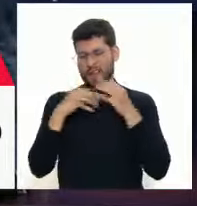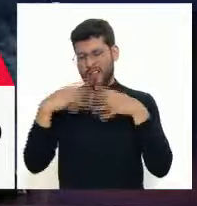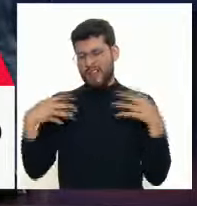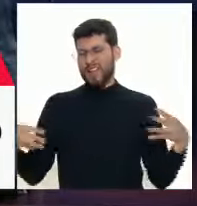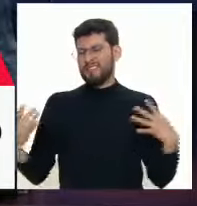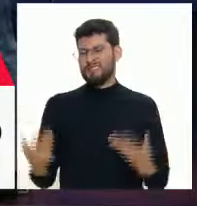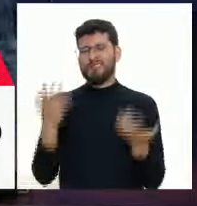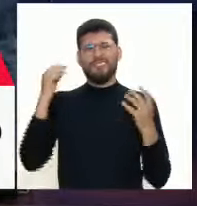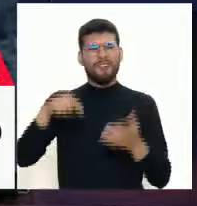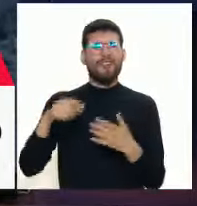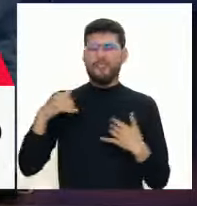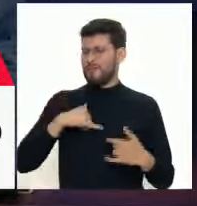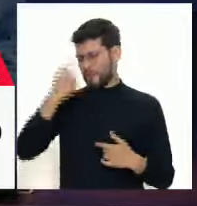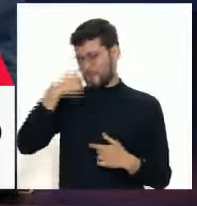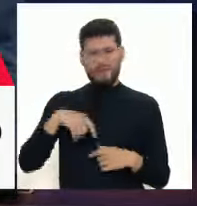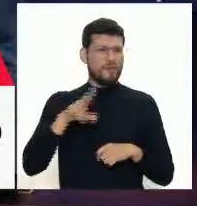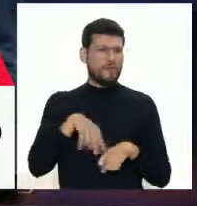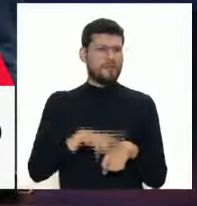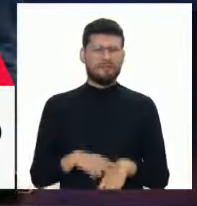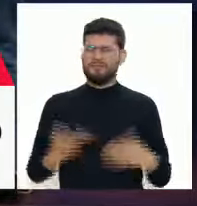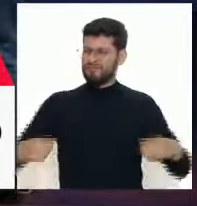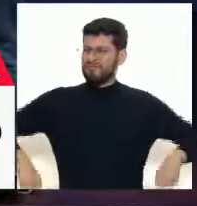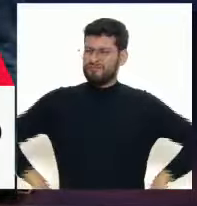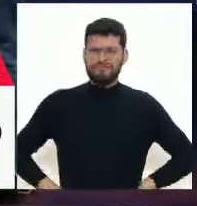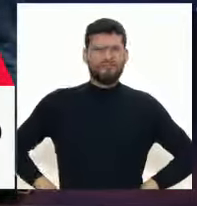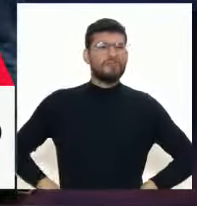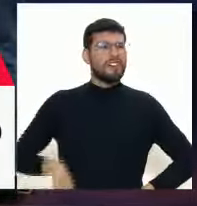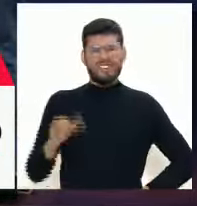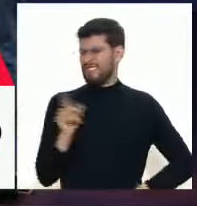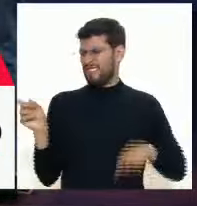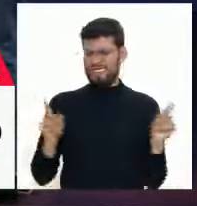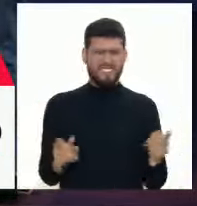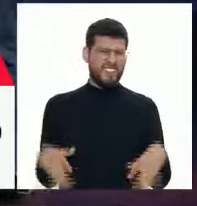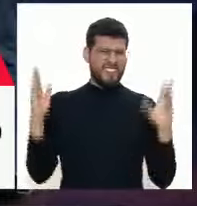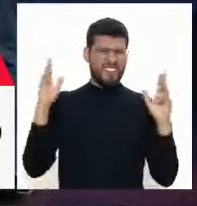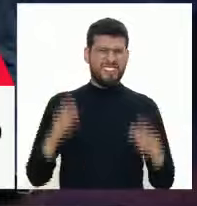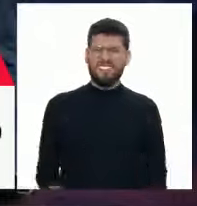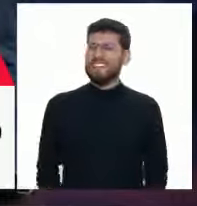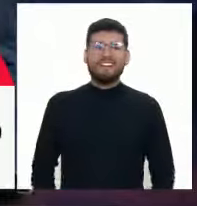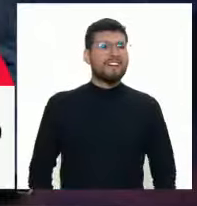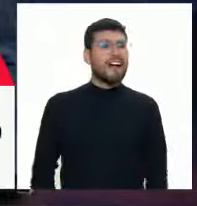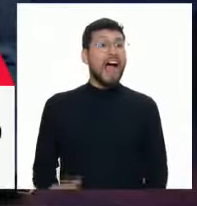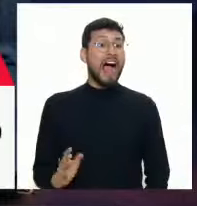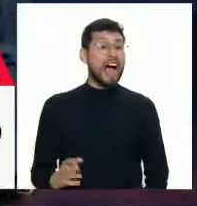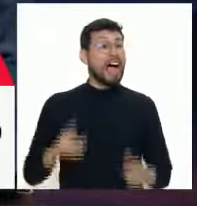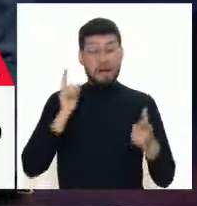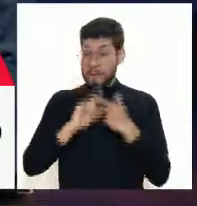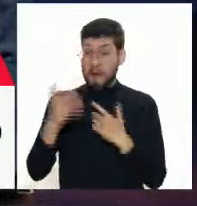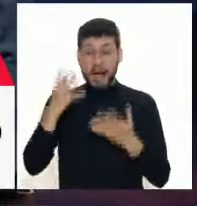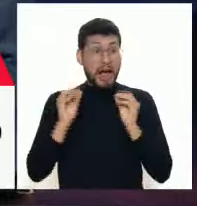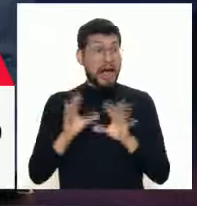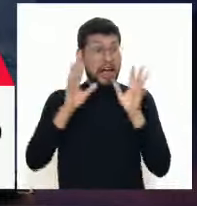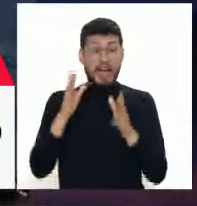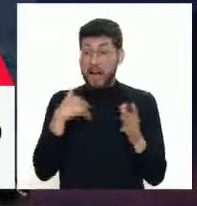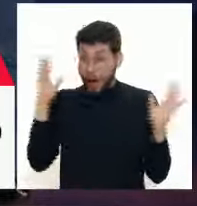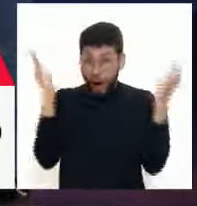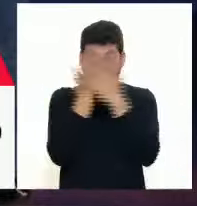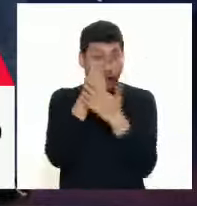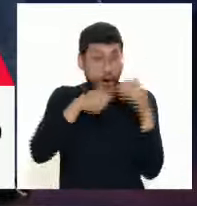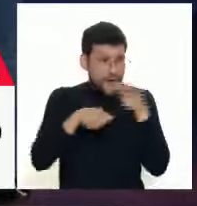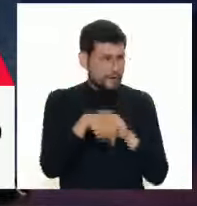tallarín saltado como un humano común y corriente. Como ellas. Sí, ¿habrá algún hechizo de